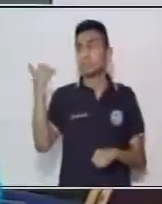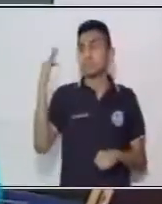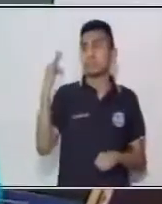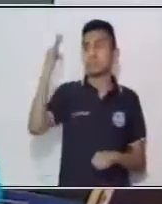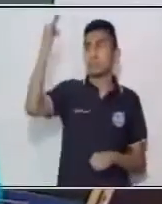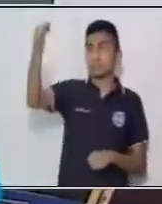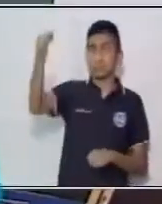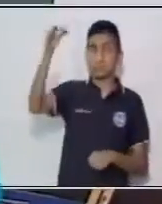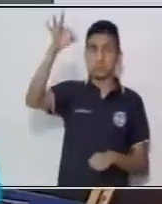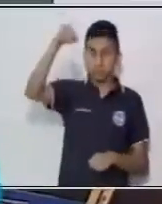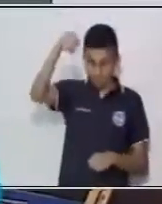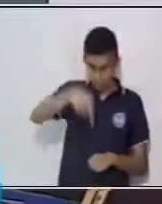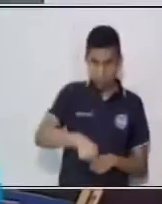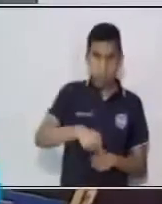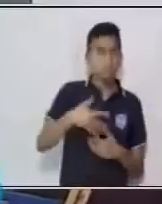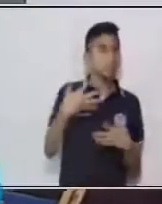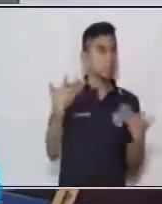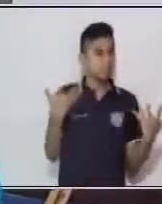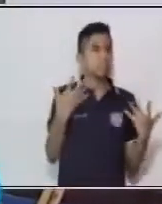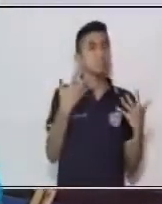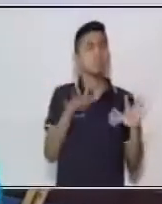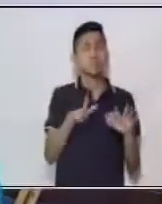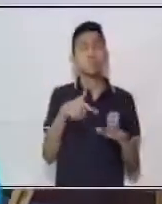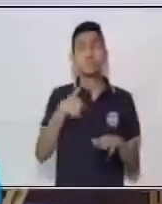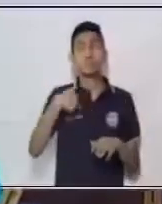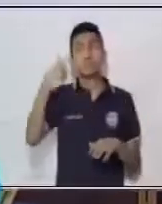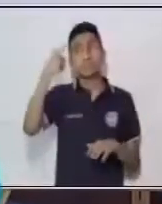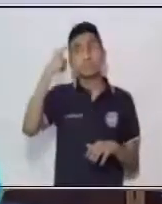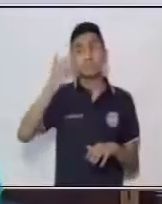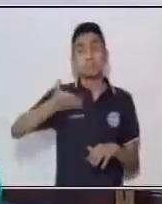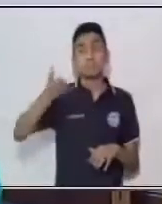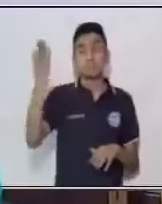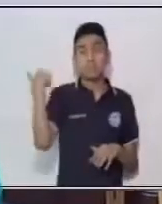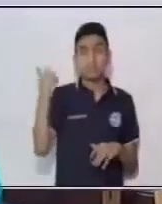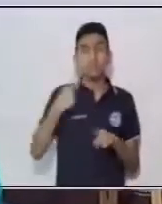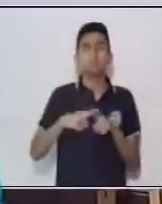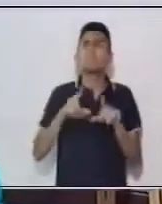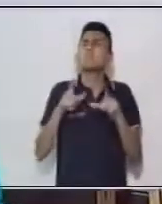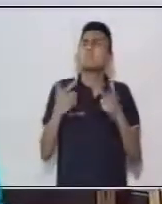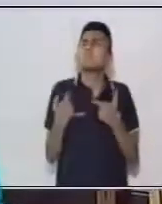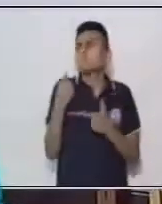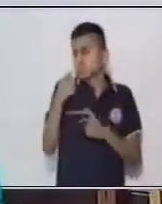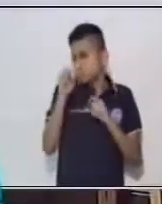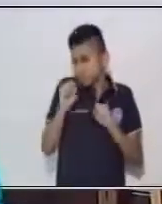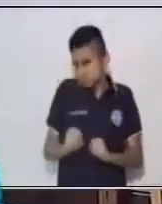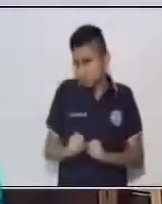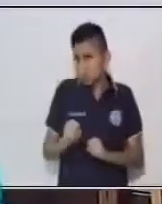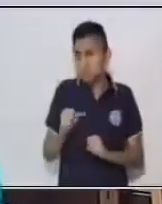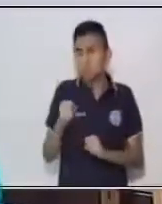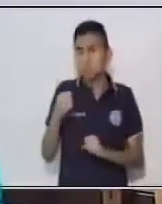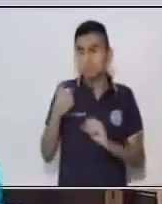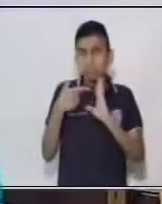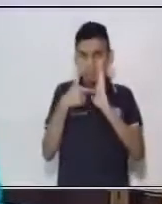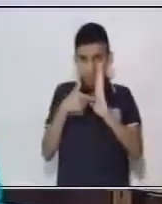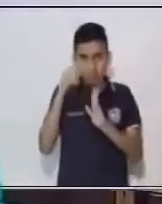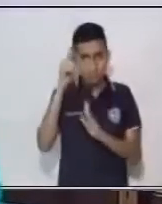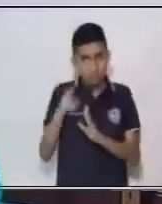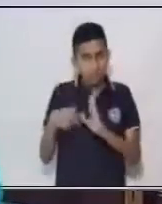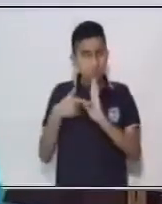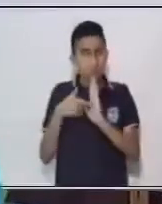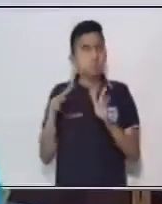futuro. Acá, como lo establecimos, está en pasado. Pero ¿cómo lo pondríamos entonces en presente? Siempre